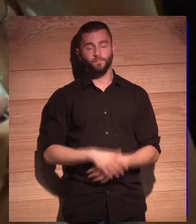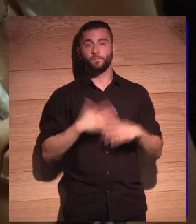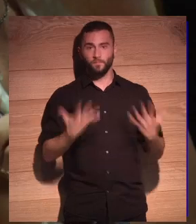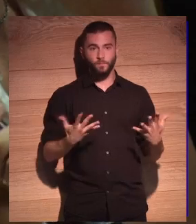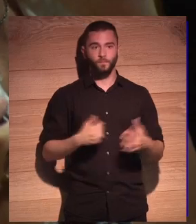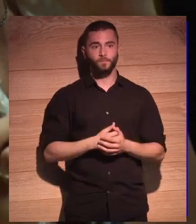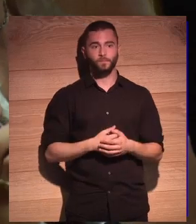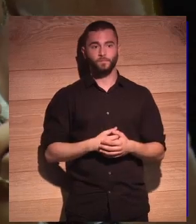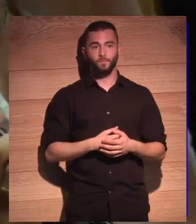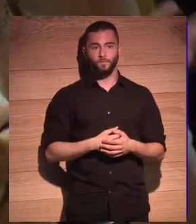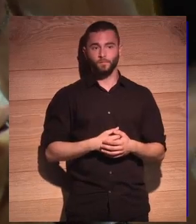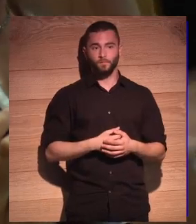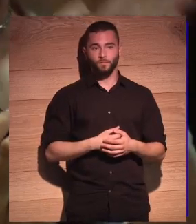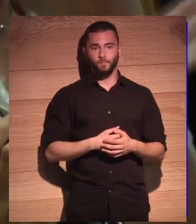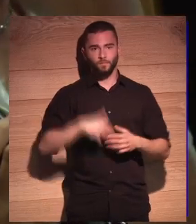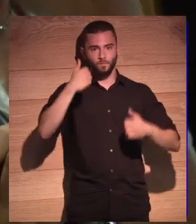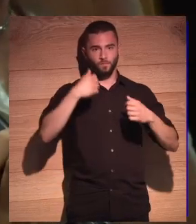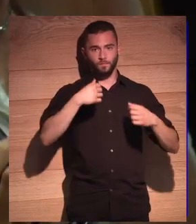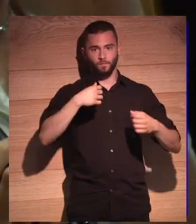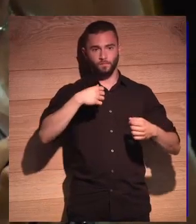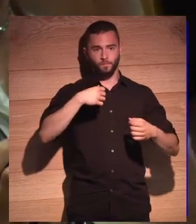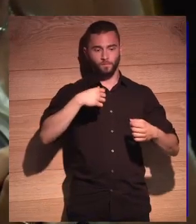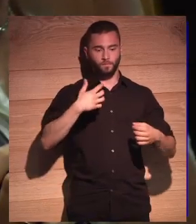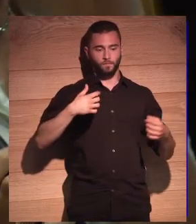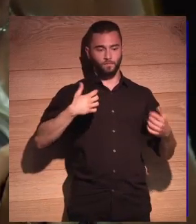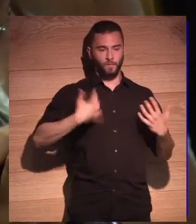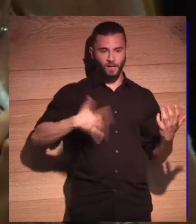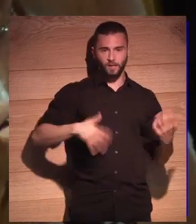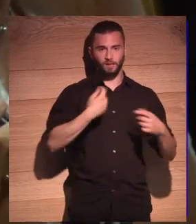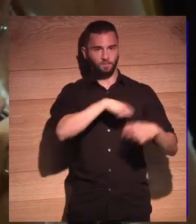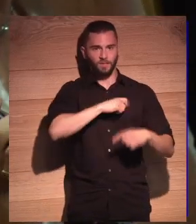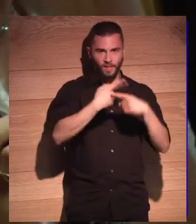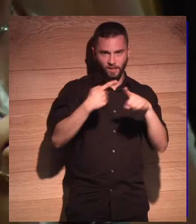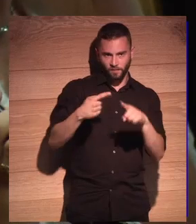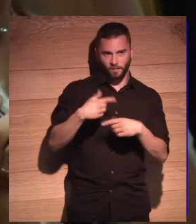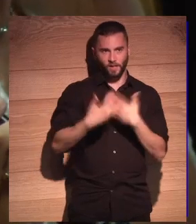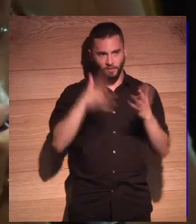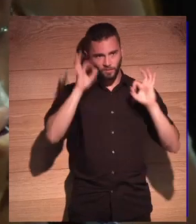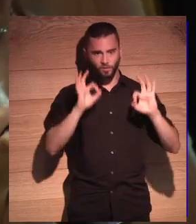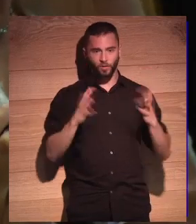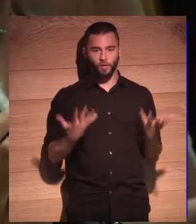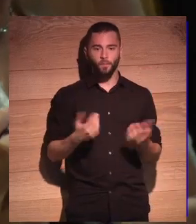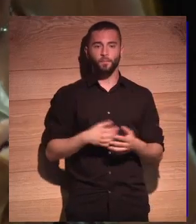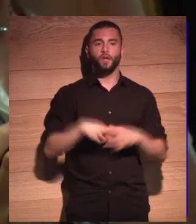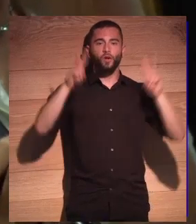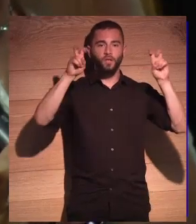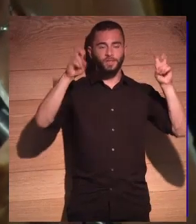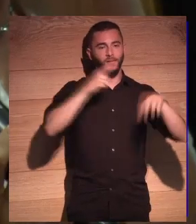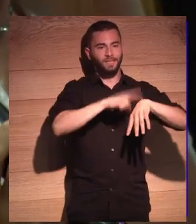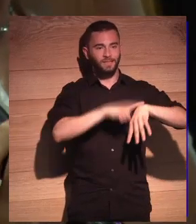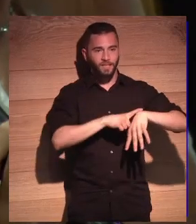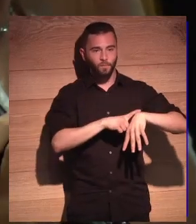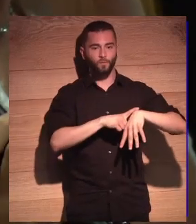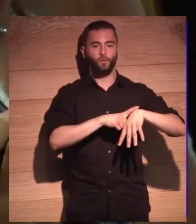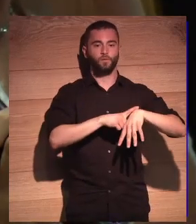Si bien obviamente estamos hablando de diferentes competencias en Argentina que en España y bla bla, quisiera saber si hay alguna proyección en cuestión de tiempo